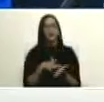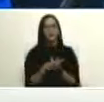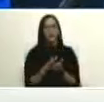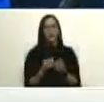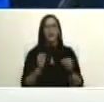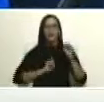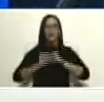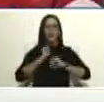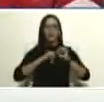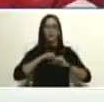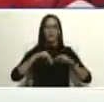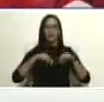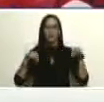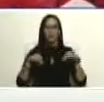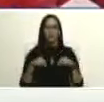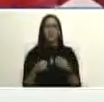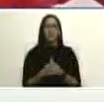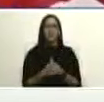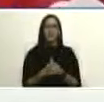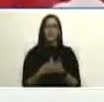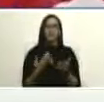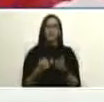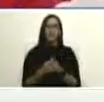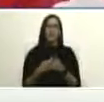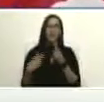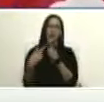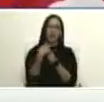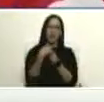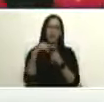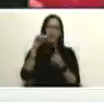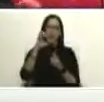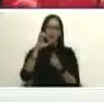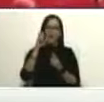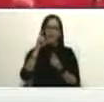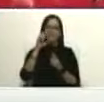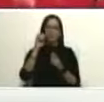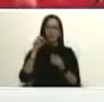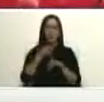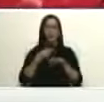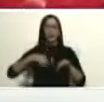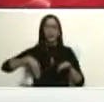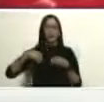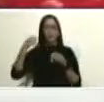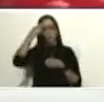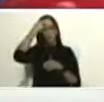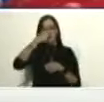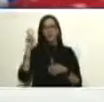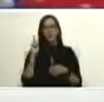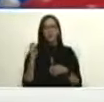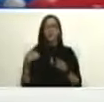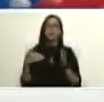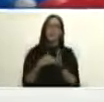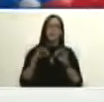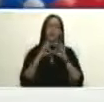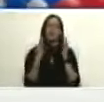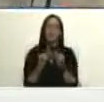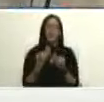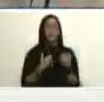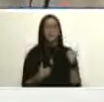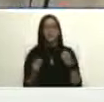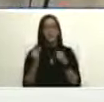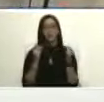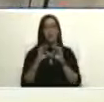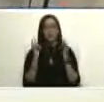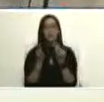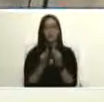nuestro territorio y ante la agresión que nos quiere hacer la ExxonMobil y el gobierno de Guyana al pueblo venezolano. Cuando se meten con la familia, presidente, las discusiones